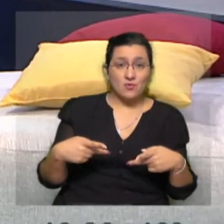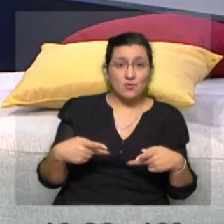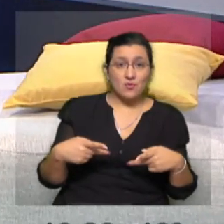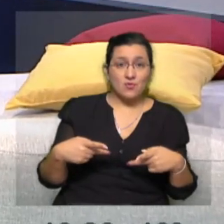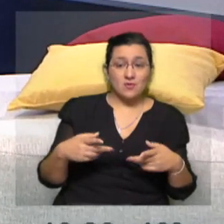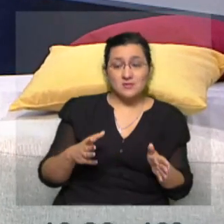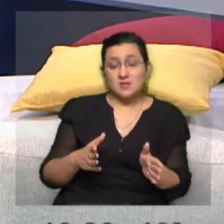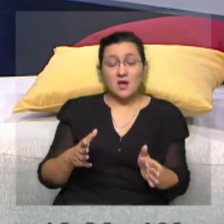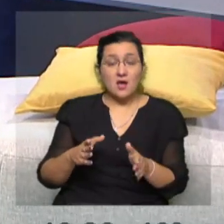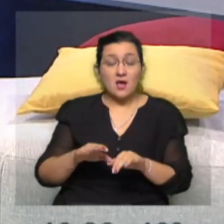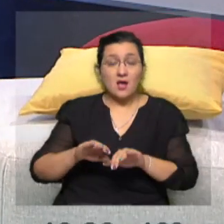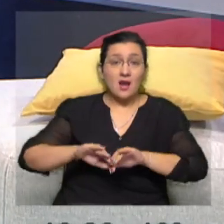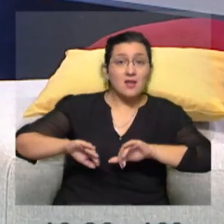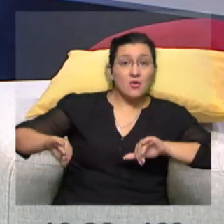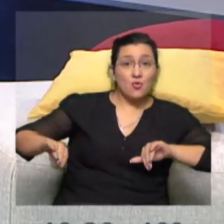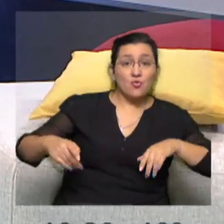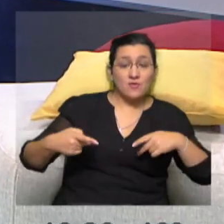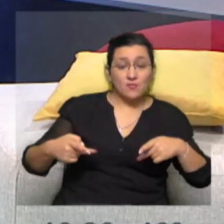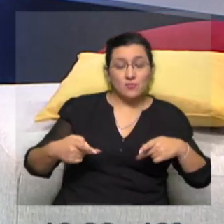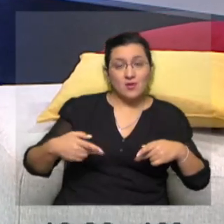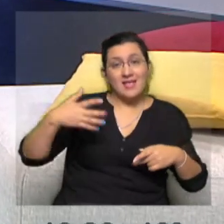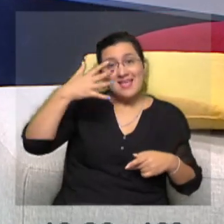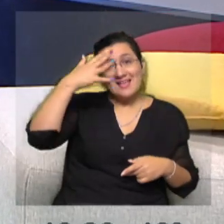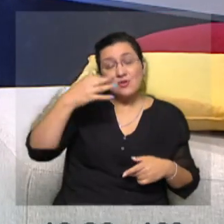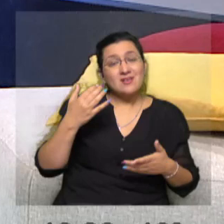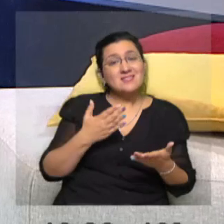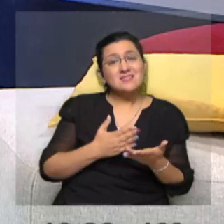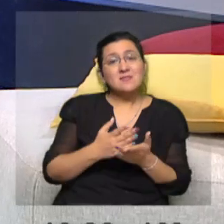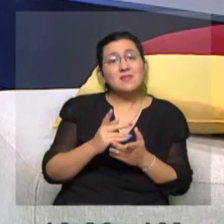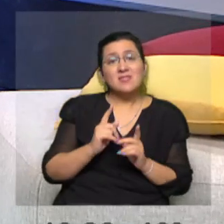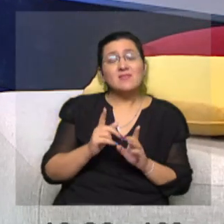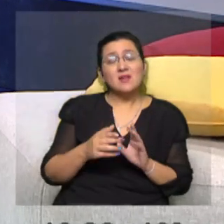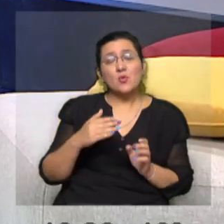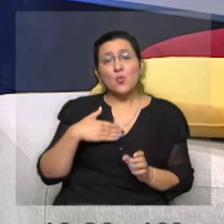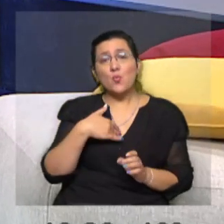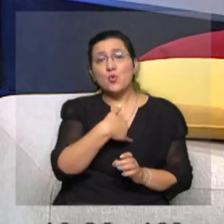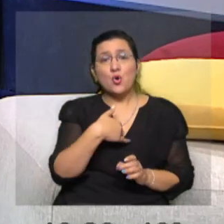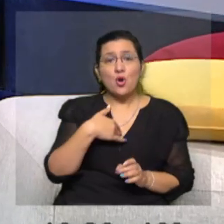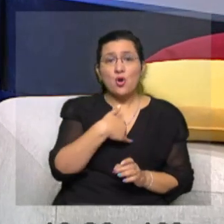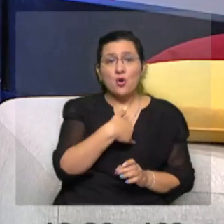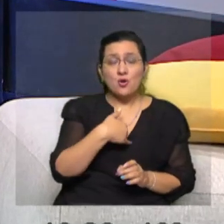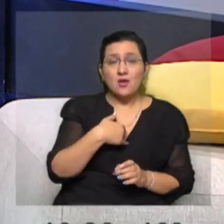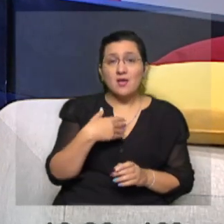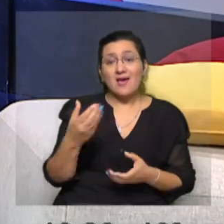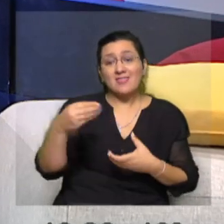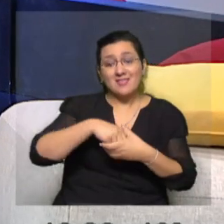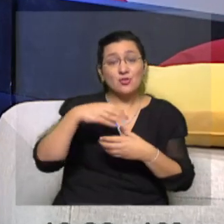que se apartó momentáneamente del fútbol, creo que siempre tiene que tener ese lugarcito en el club